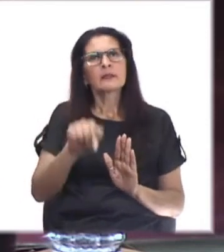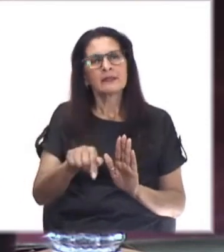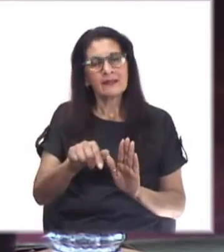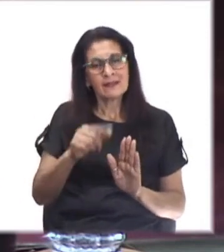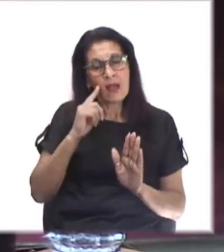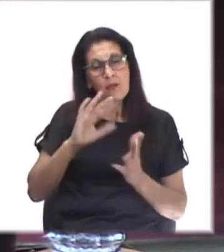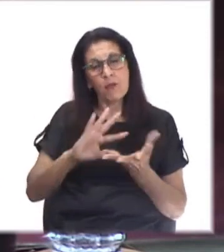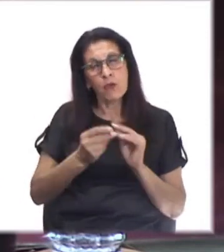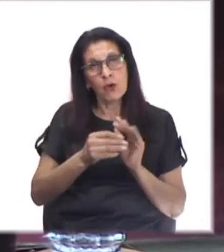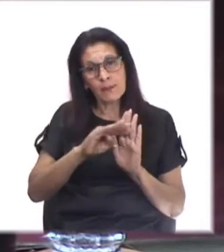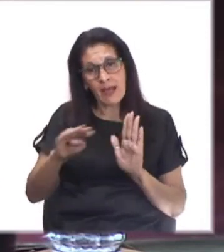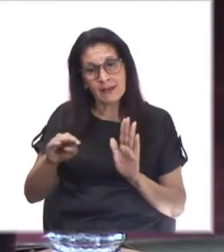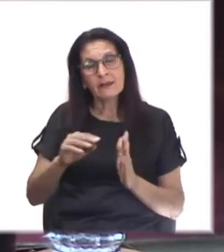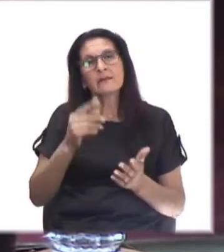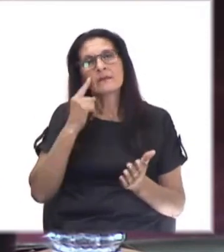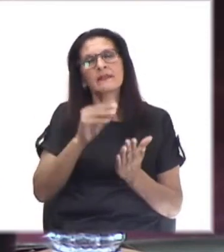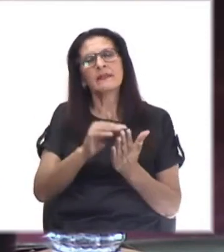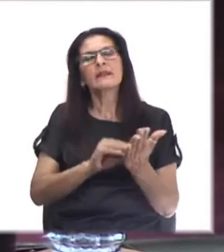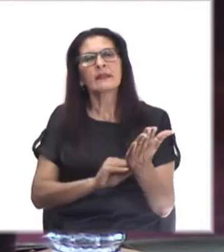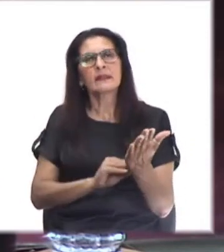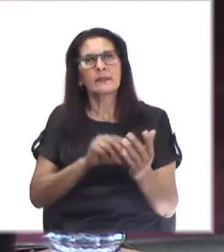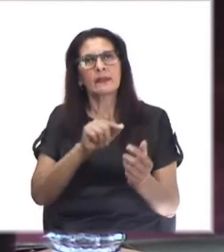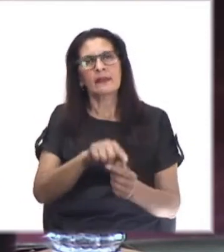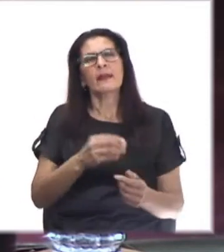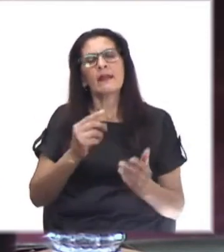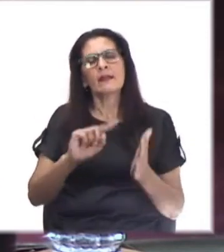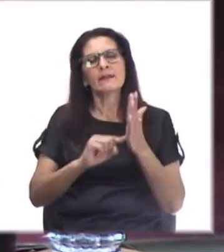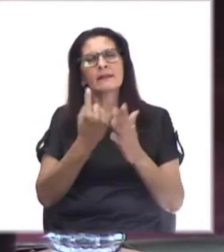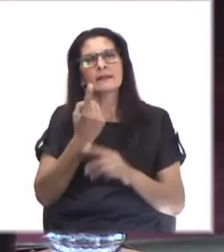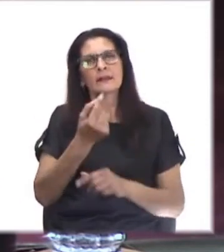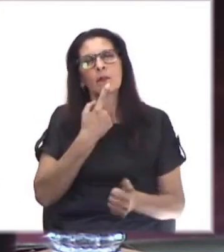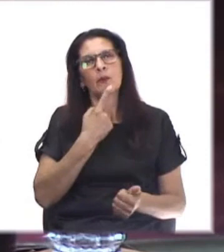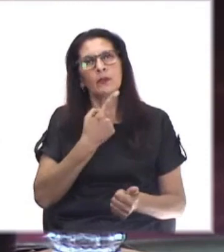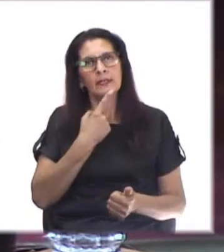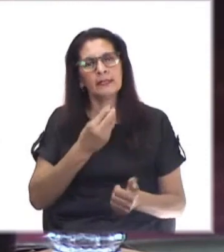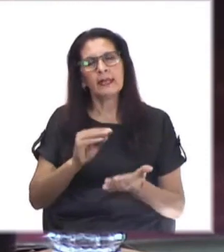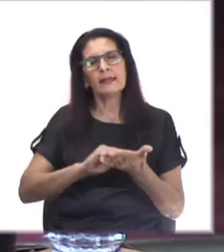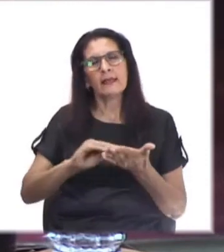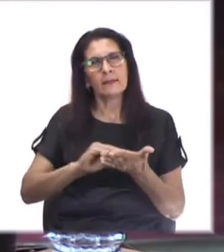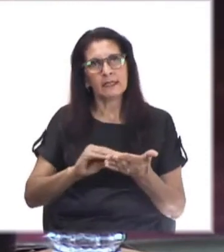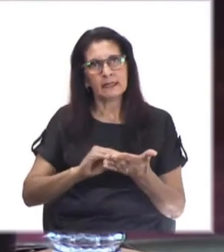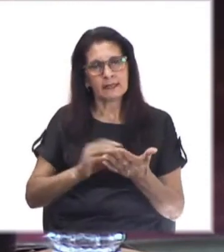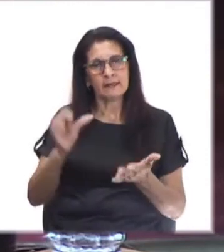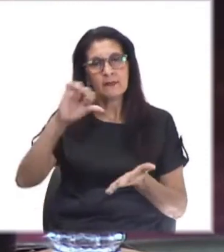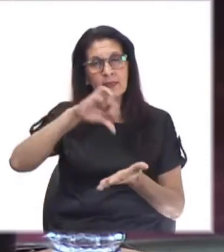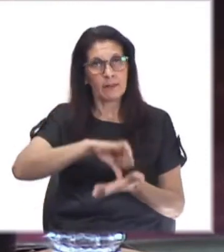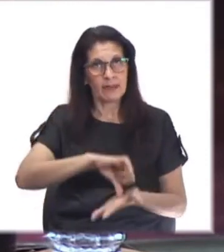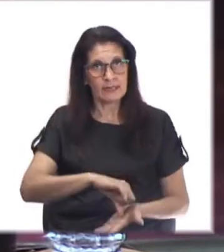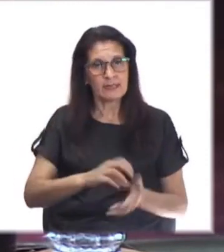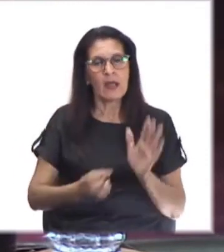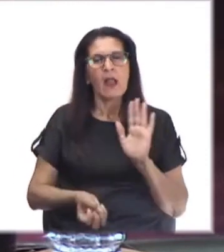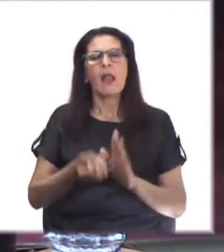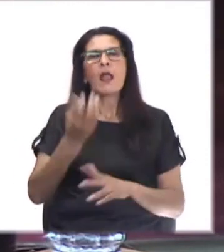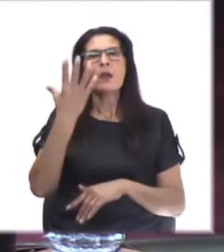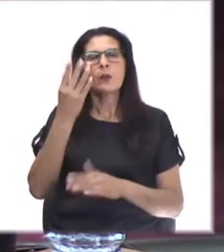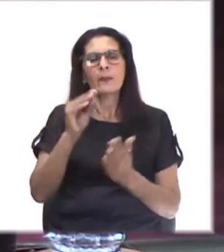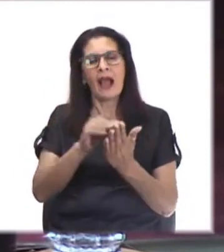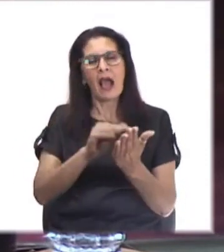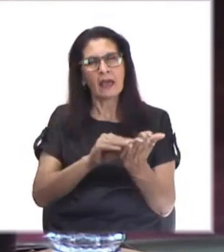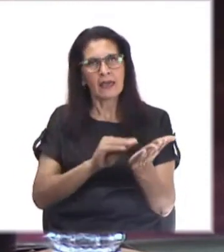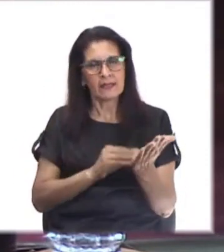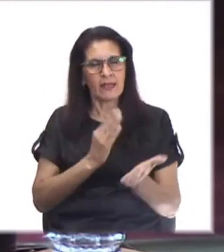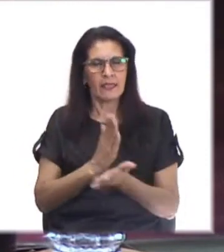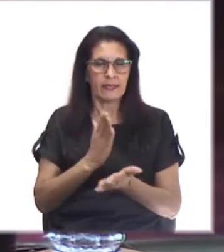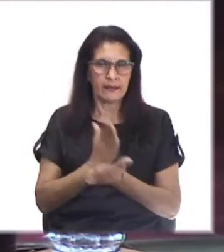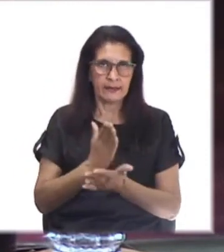se inscriben, entre otras acciones, la descentralización política y administrativa del país, la nueva agenda de derechos, hasta